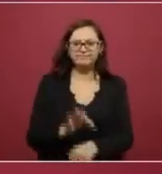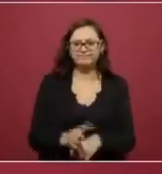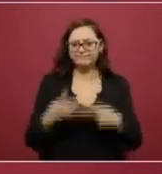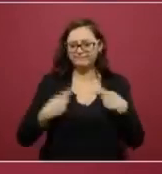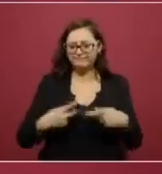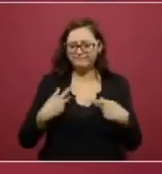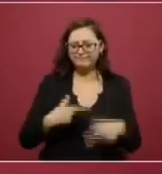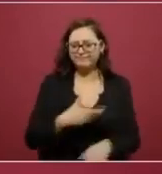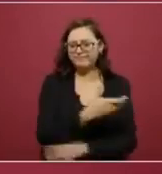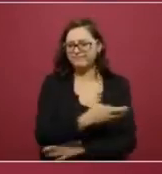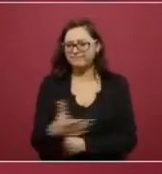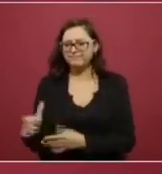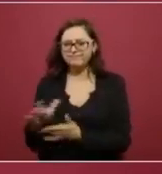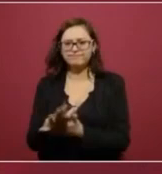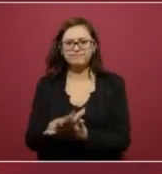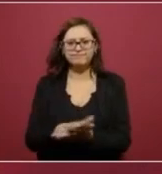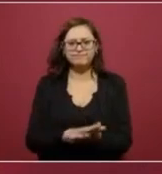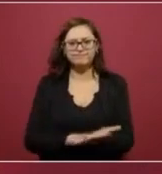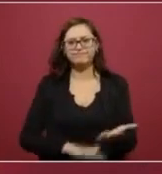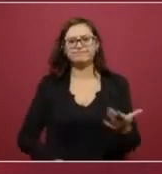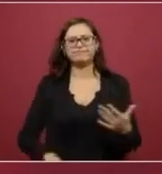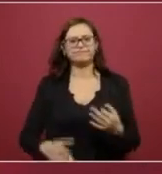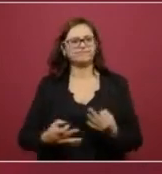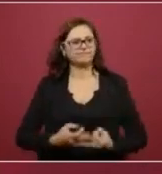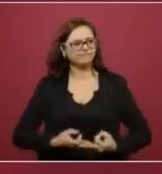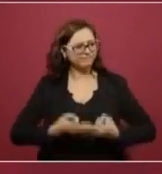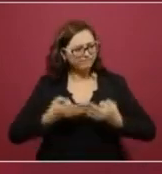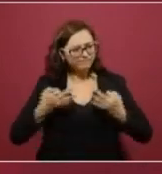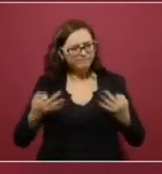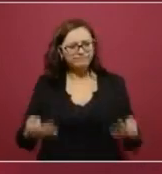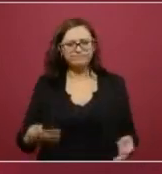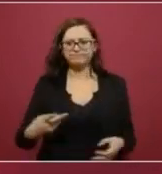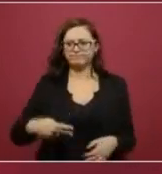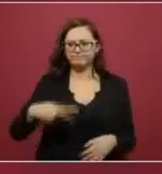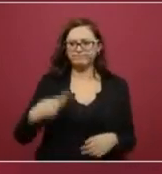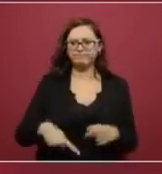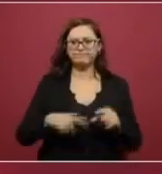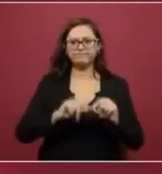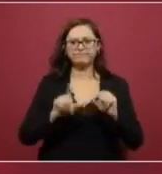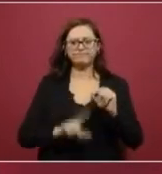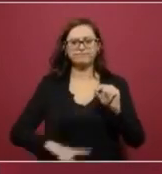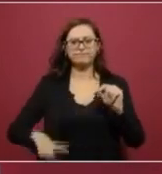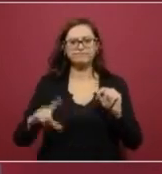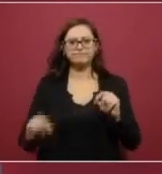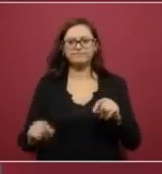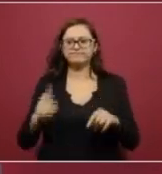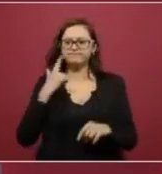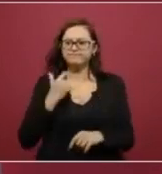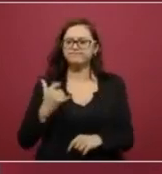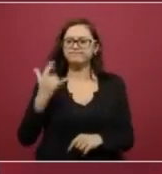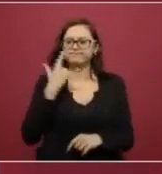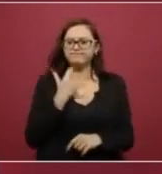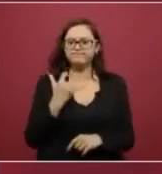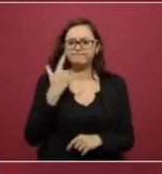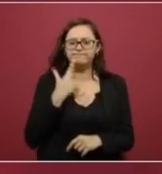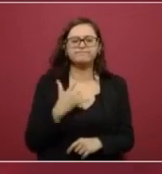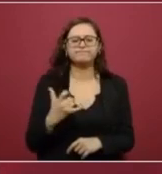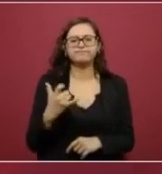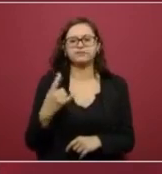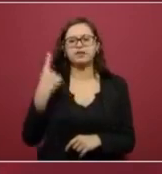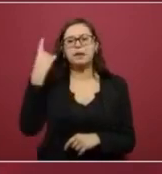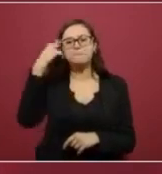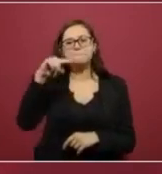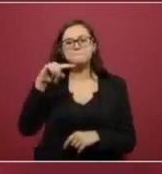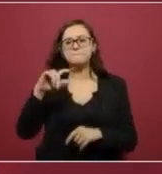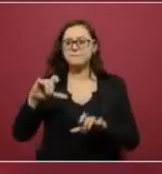por la tierra en defensa de